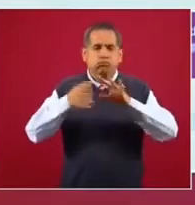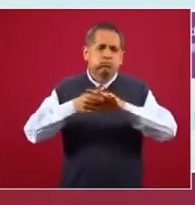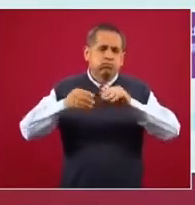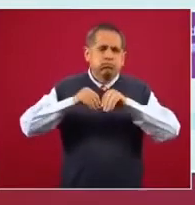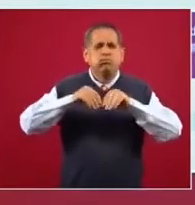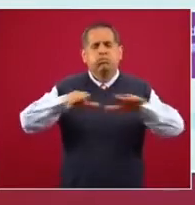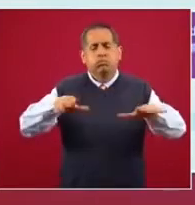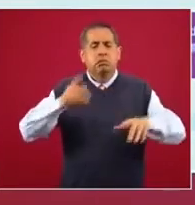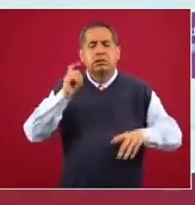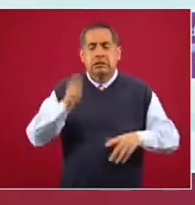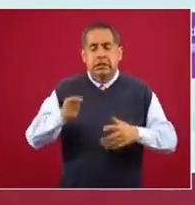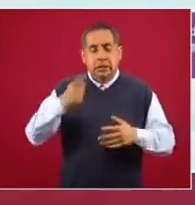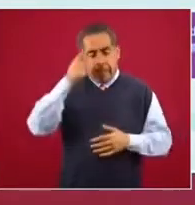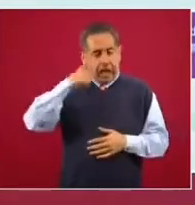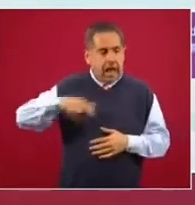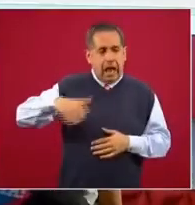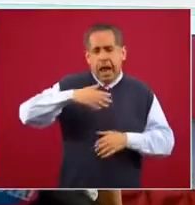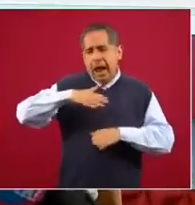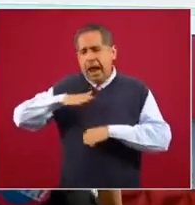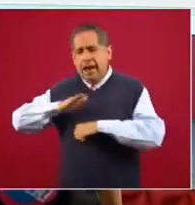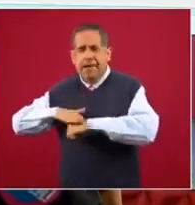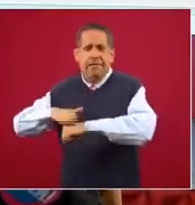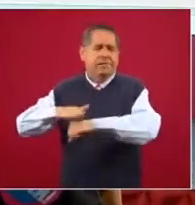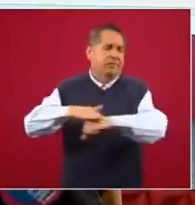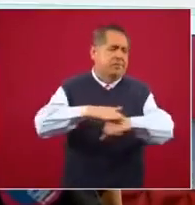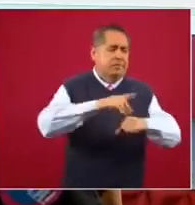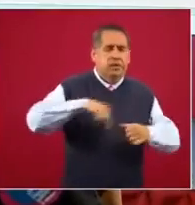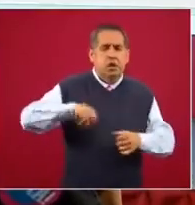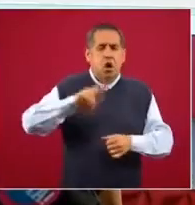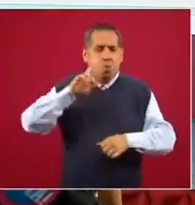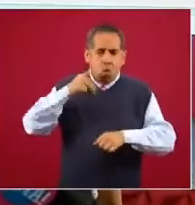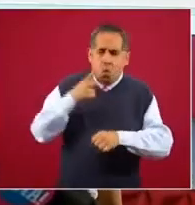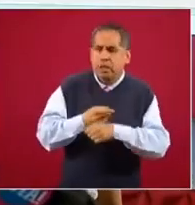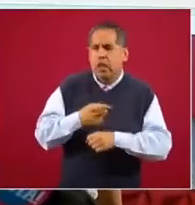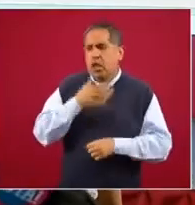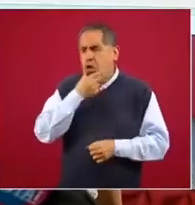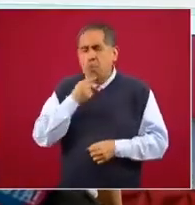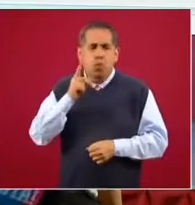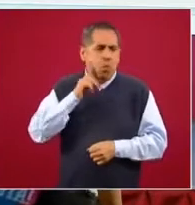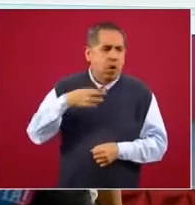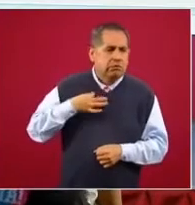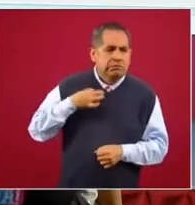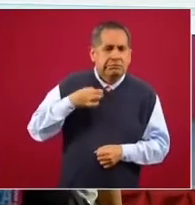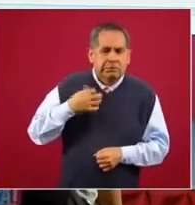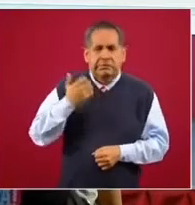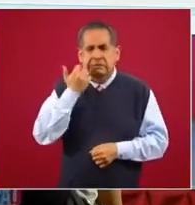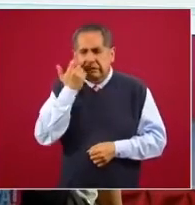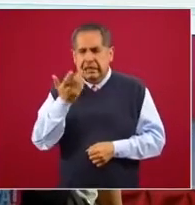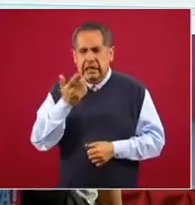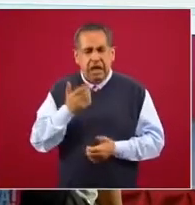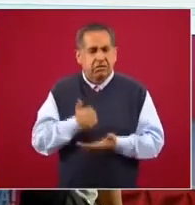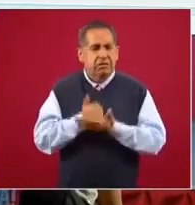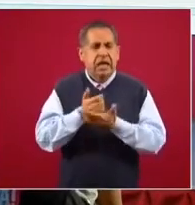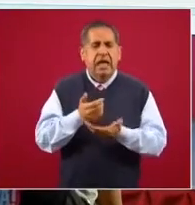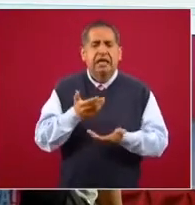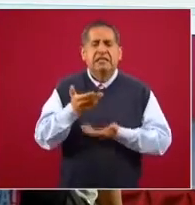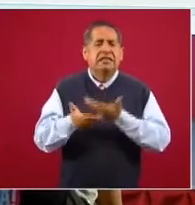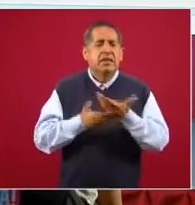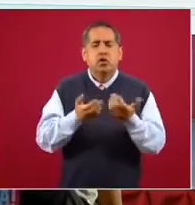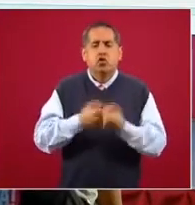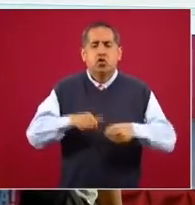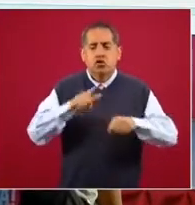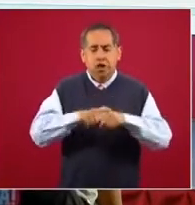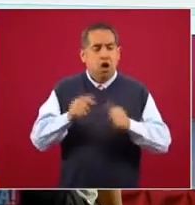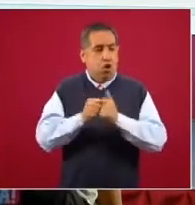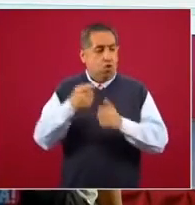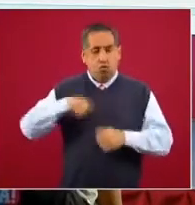abierta justamente para convocar a voluntarios y voluntarias y jóvenes que deseen ejercer su servicio social